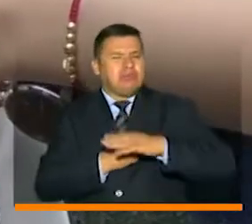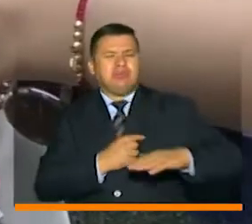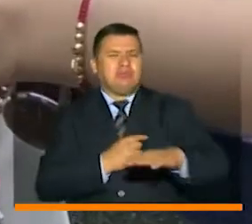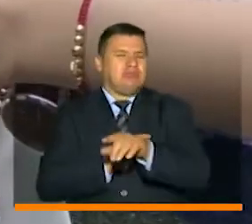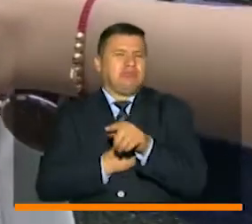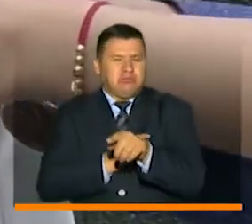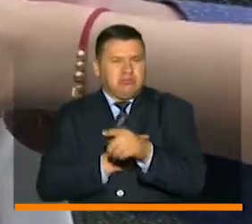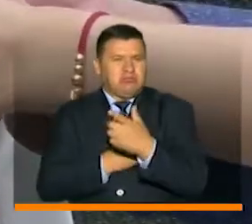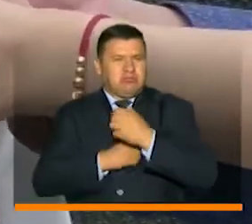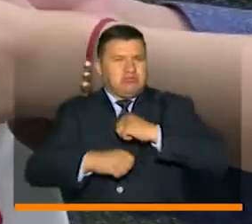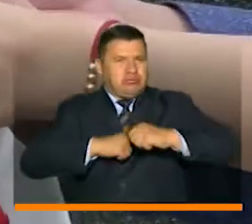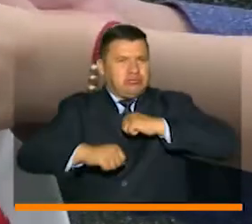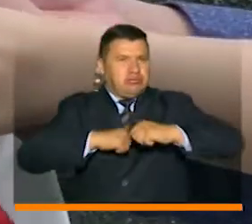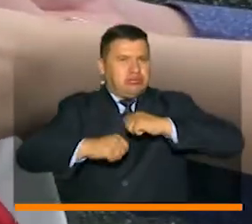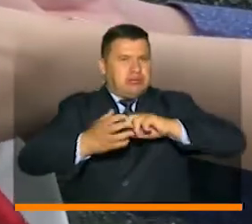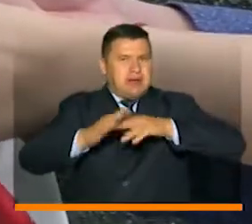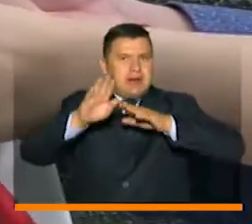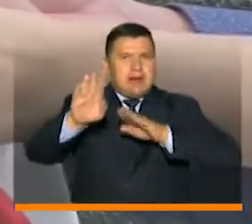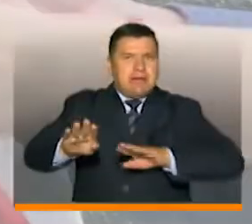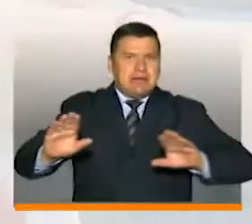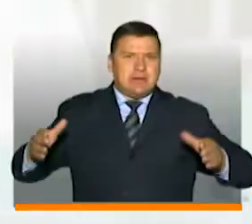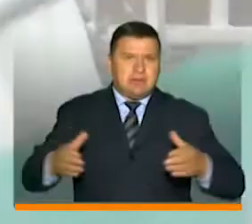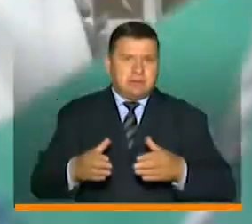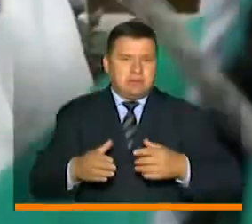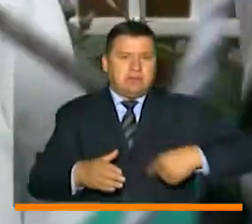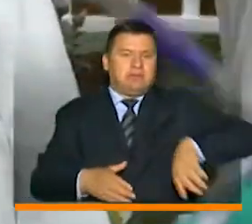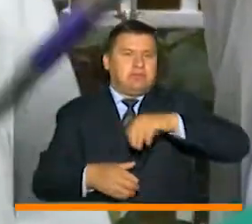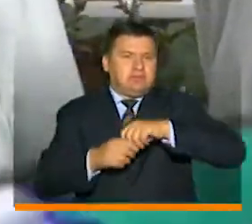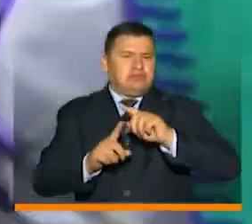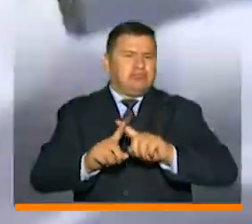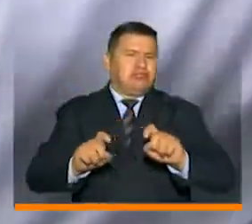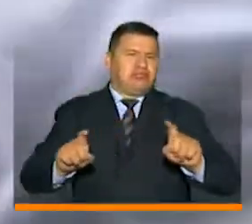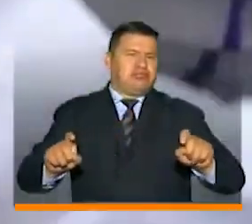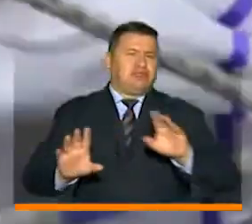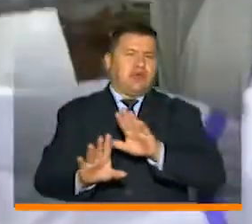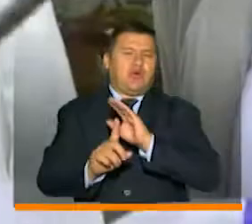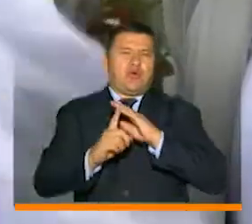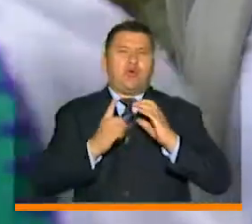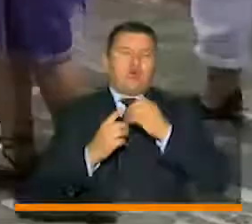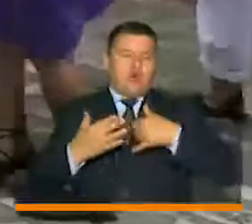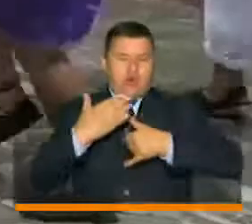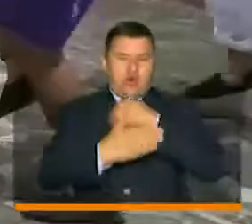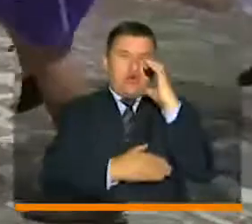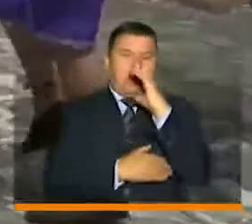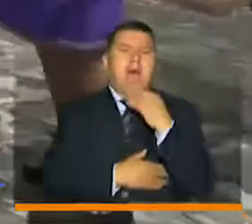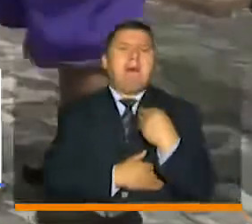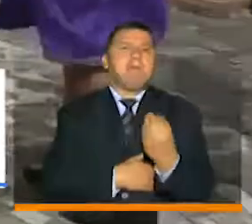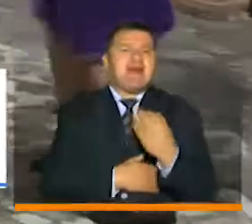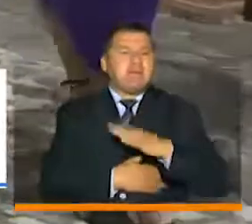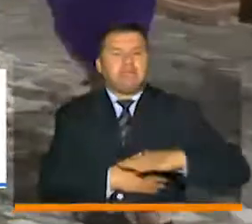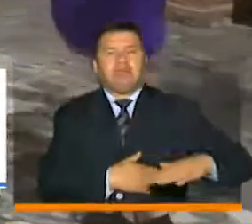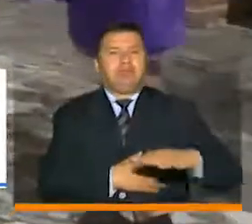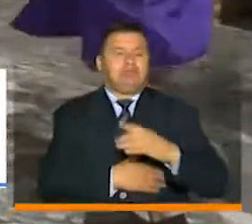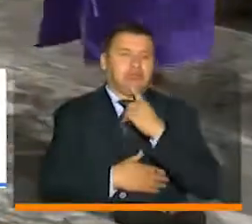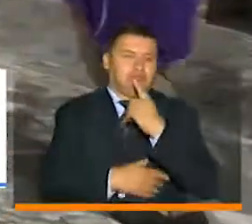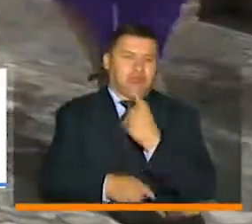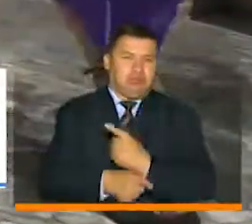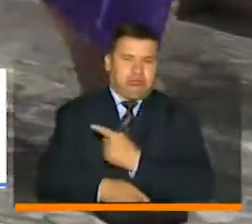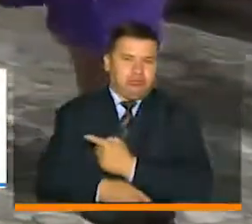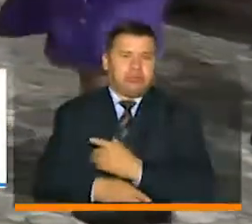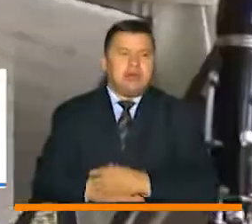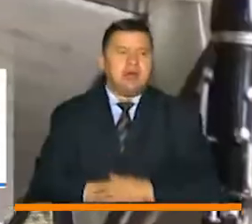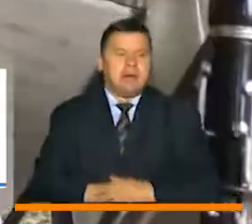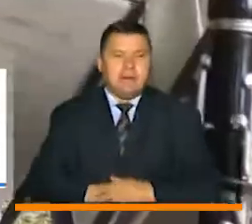son actores representativos de la diversidad cultural de nuestro país, para, como bien lo decía